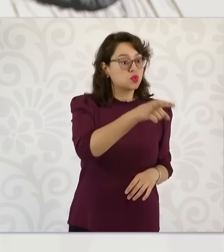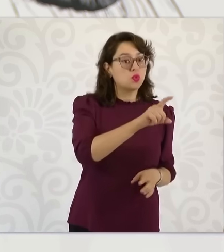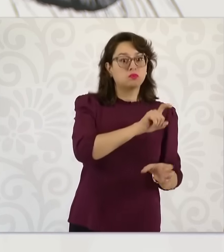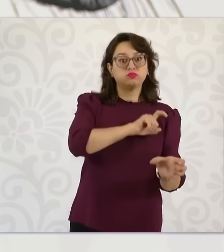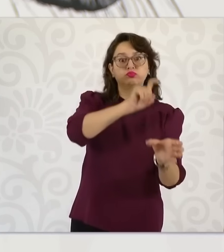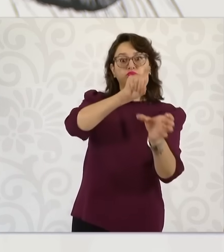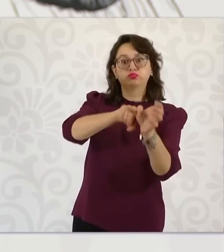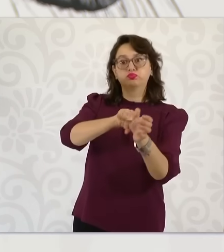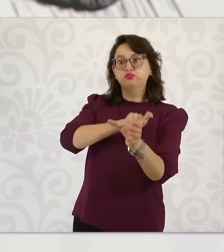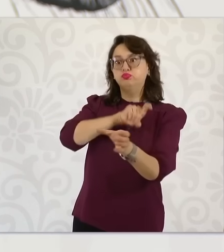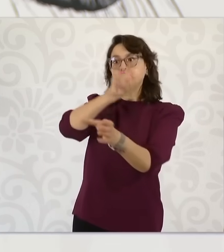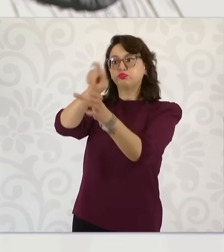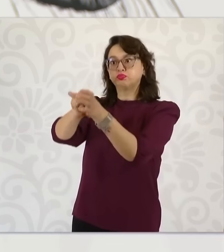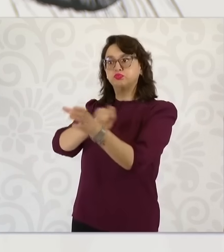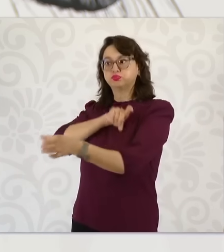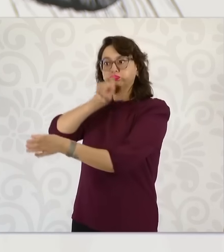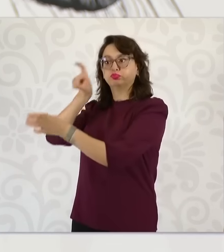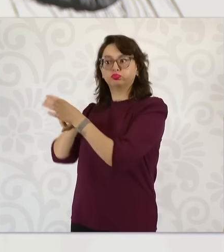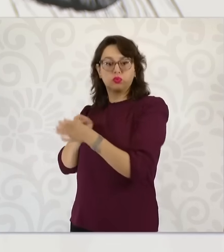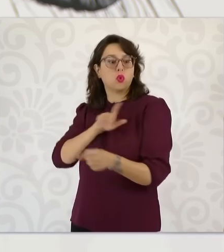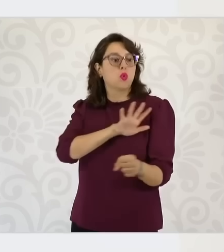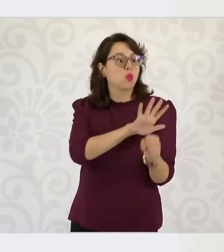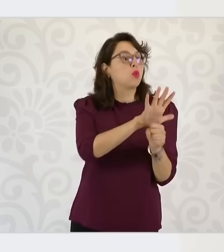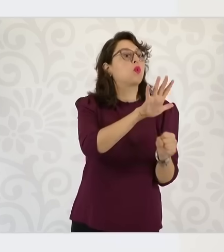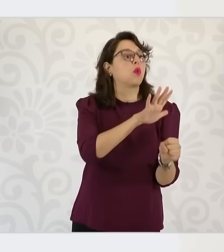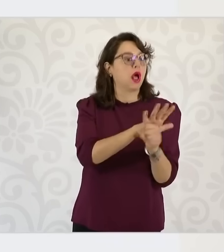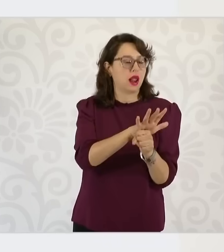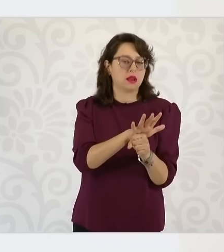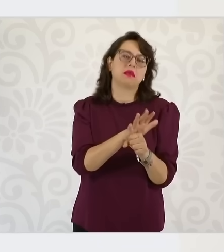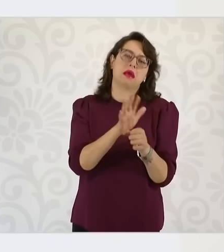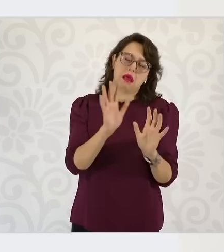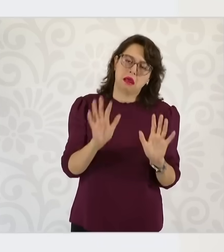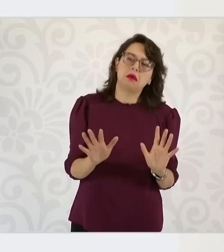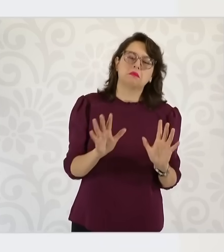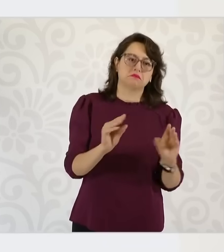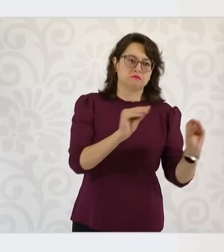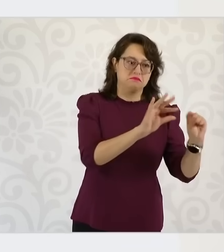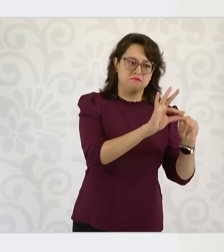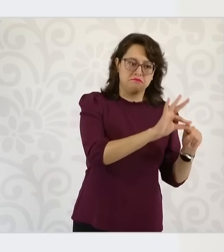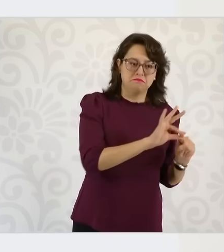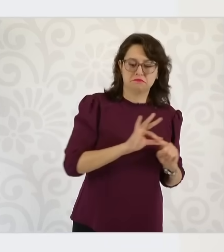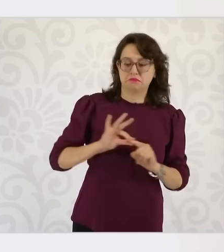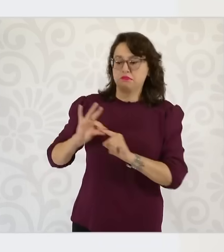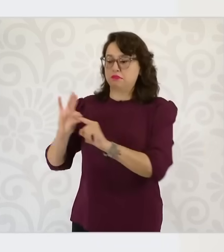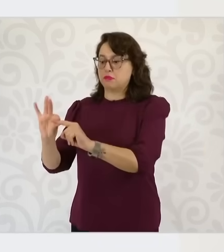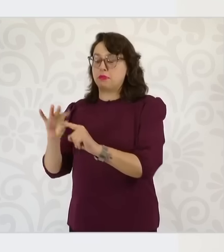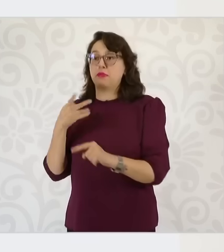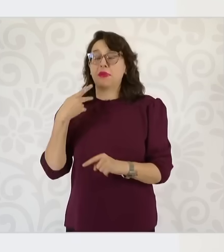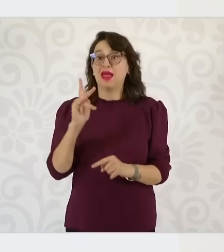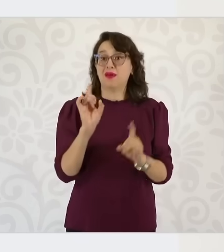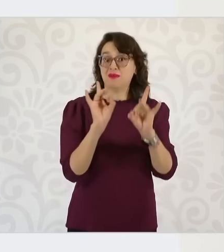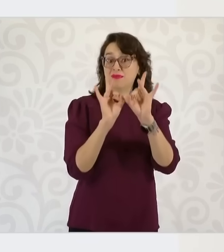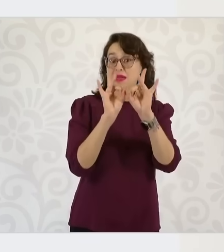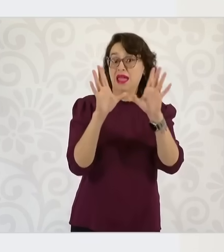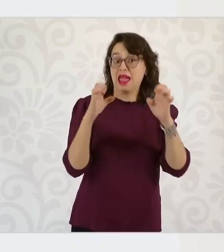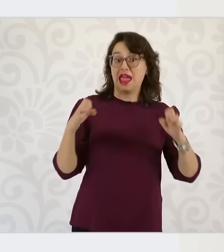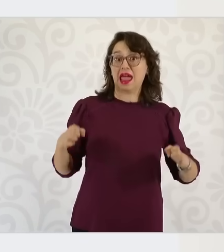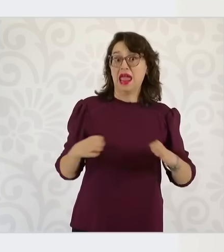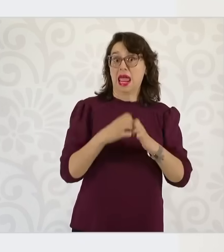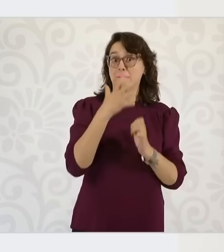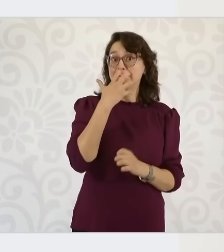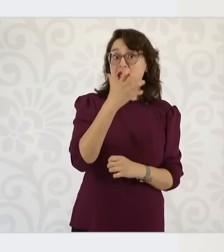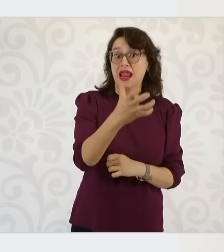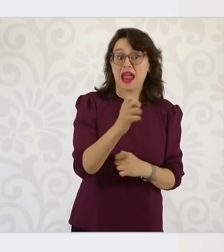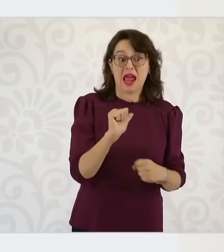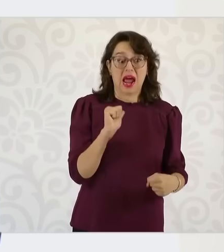maneras, si hay alguna situación de emergencia y está más cerca el centro de salud del IMSS, pues acudirá al centro de